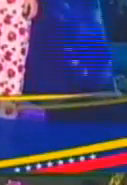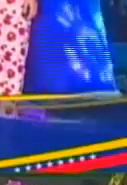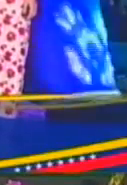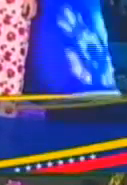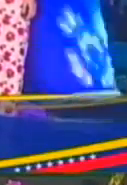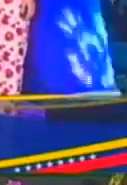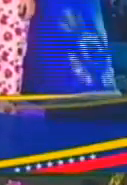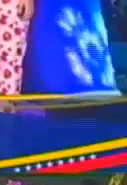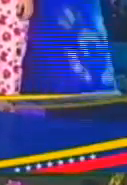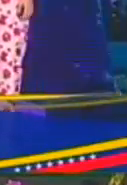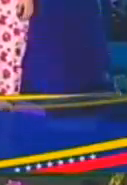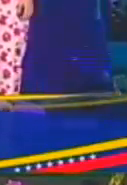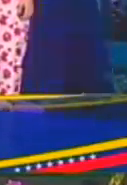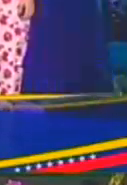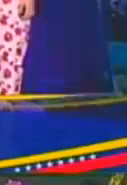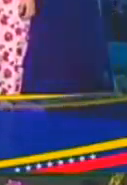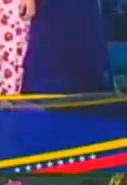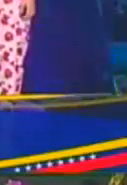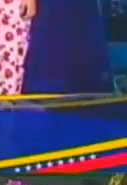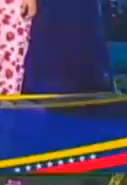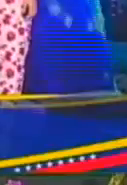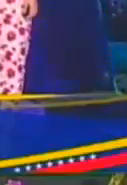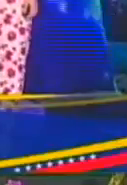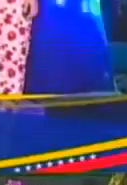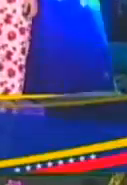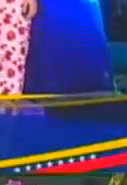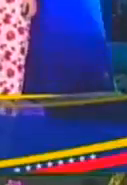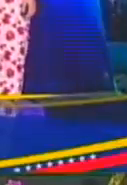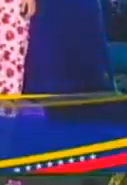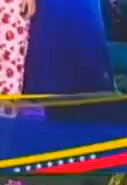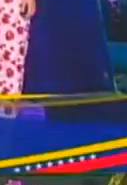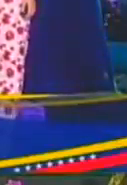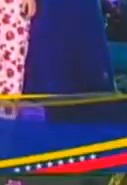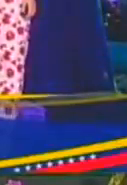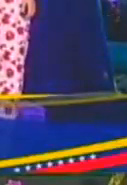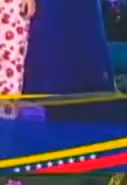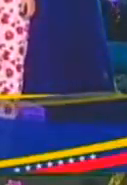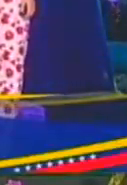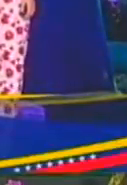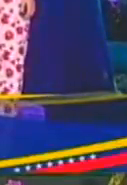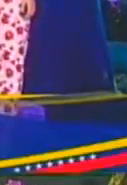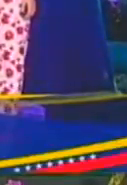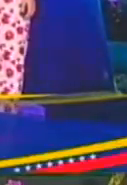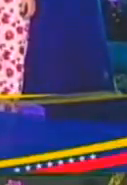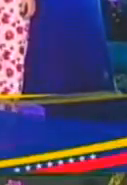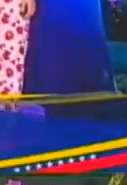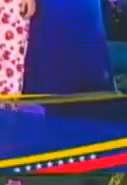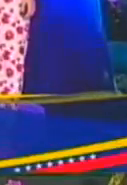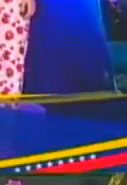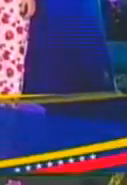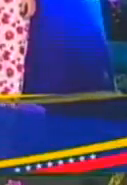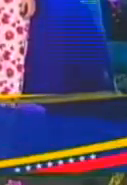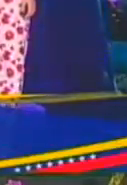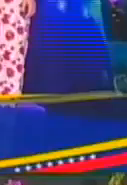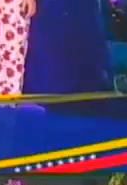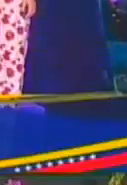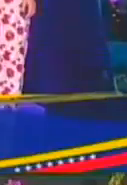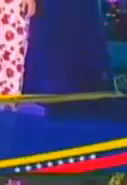un saludo. Bueno, saludos, presidente. Mil bendiciones a usted y a todos los que están acompañándolos